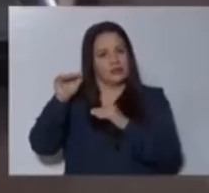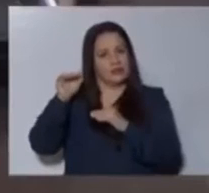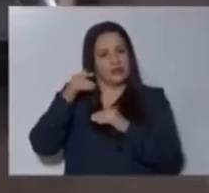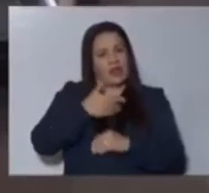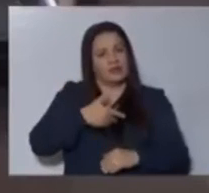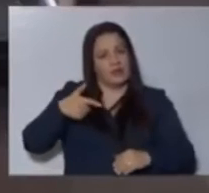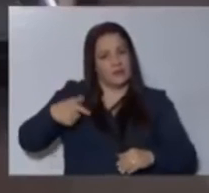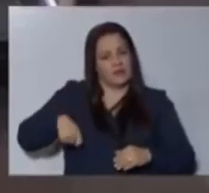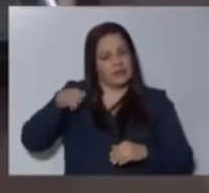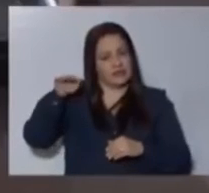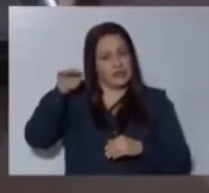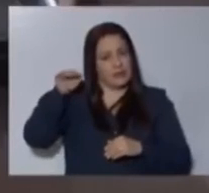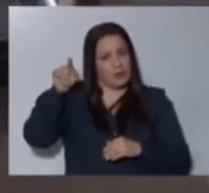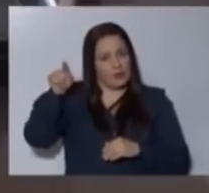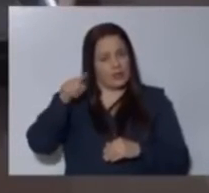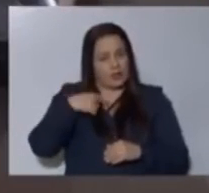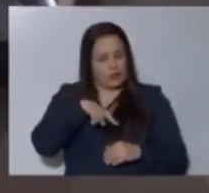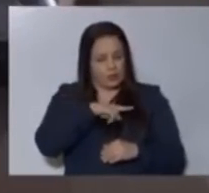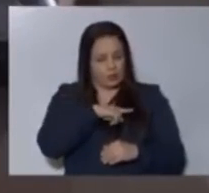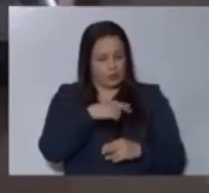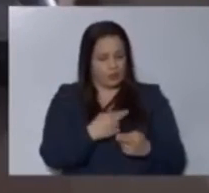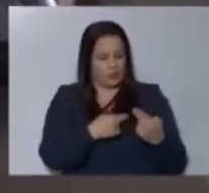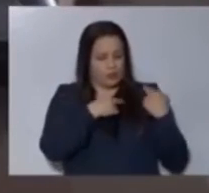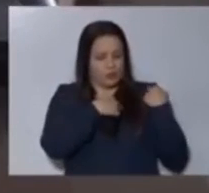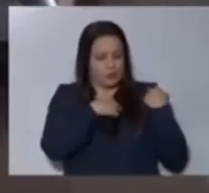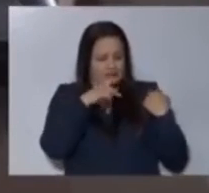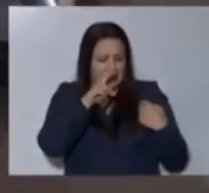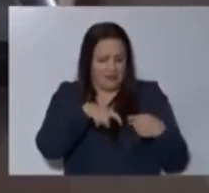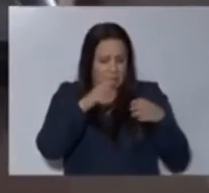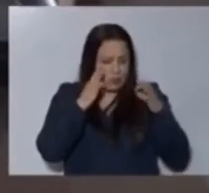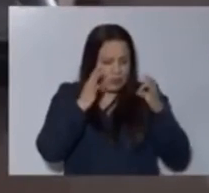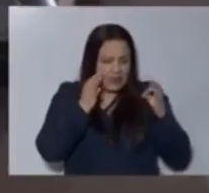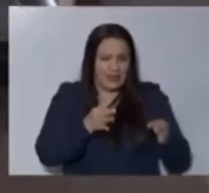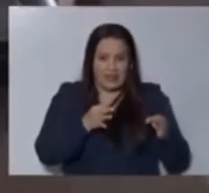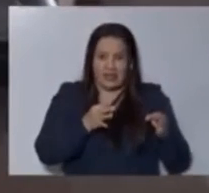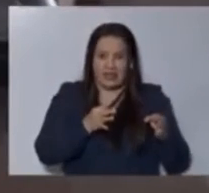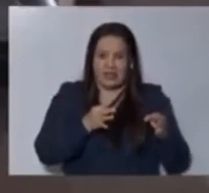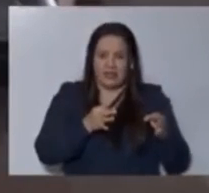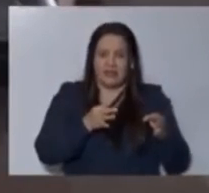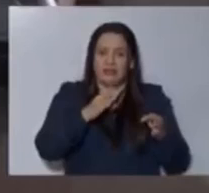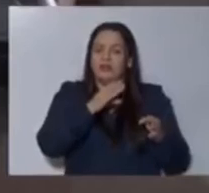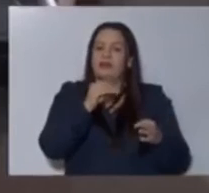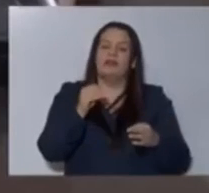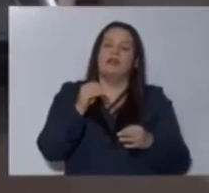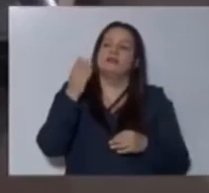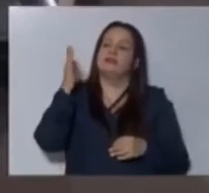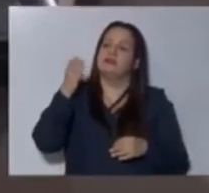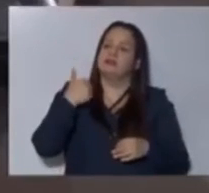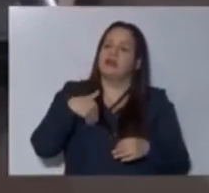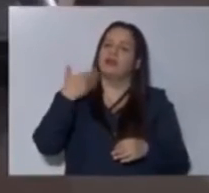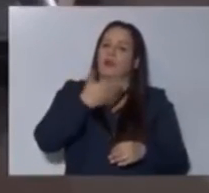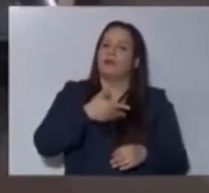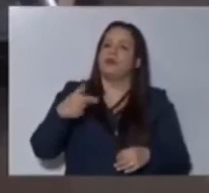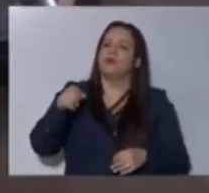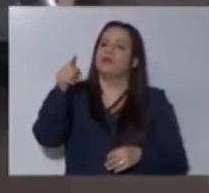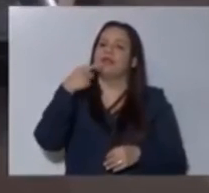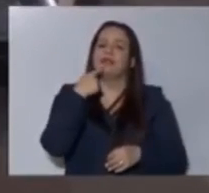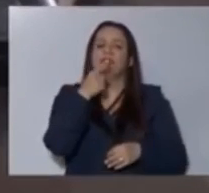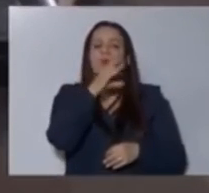definir. Señor presidente, usted le dijo a los costarricenses que su compromiso